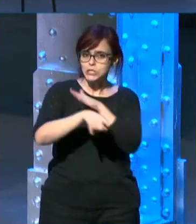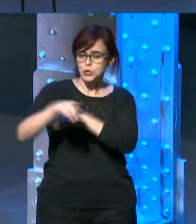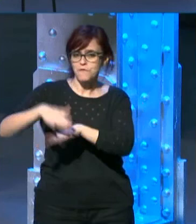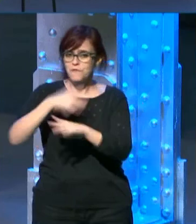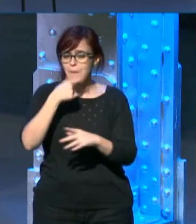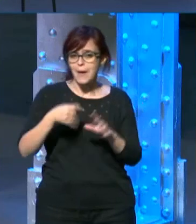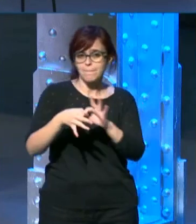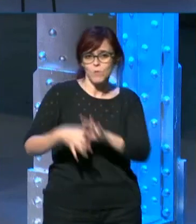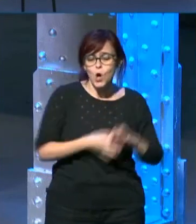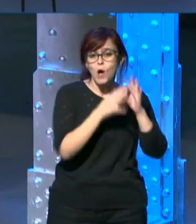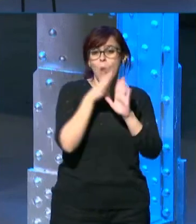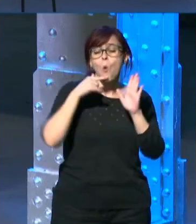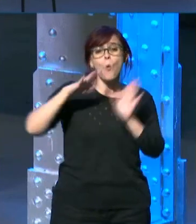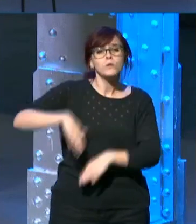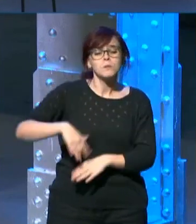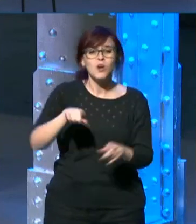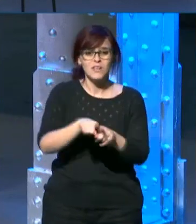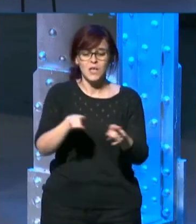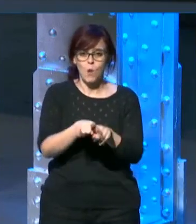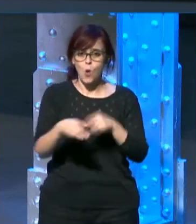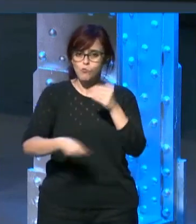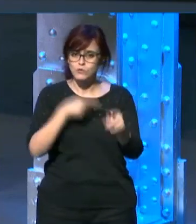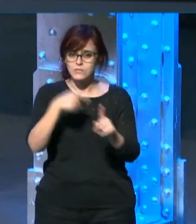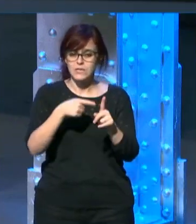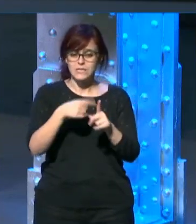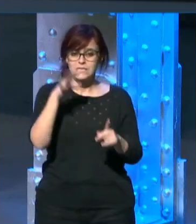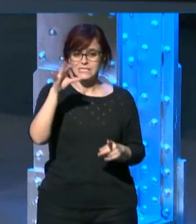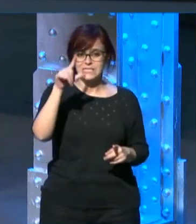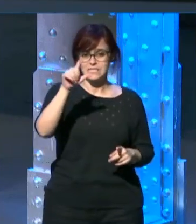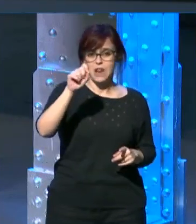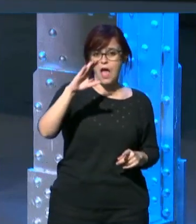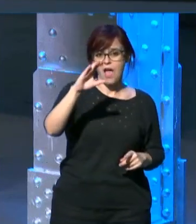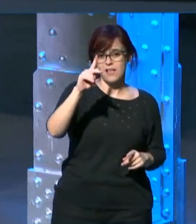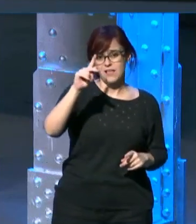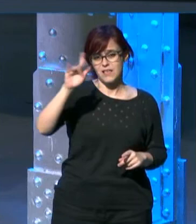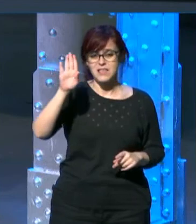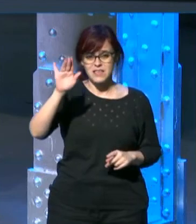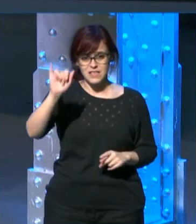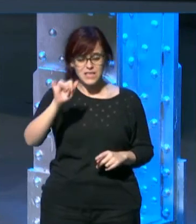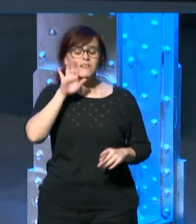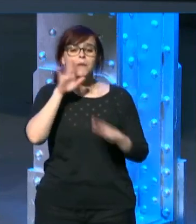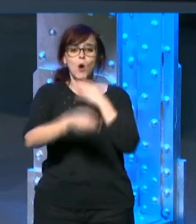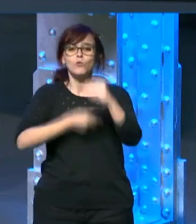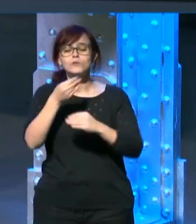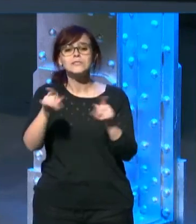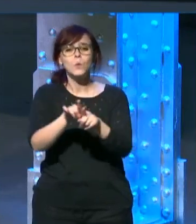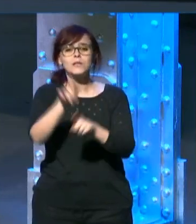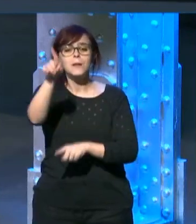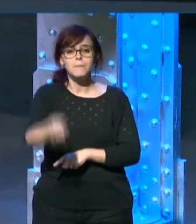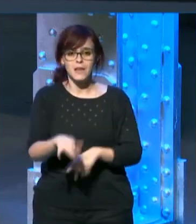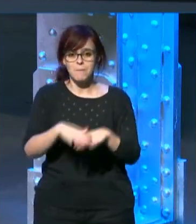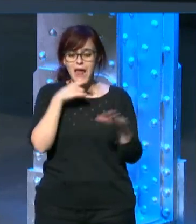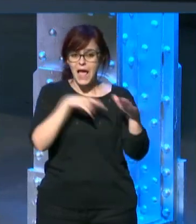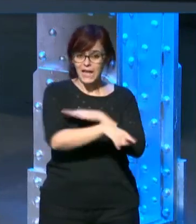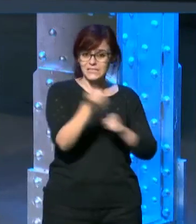fácil. Desde las últimas que se están utilizando mucho como Slack, que es una herramienta que ahora mismo en los equipos de desarrollo se usa mucho, para realizar